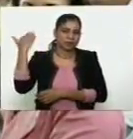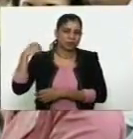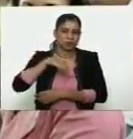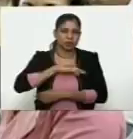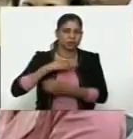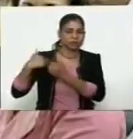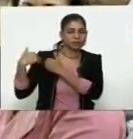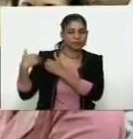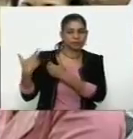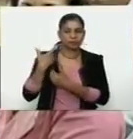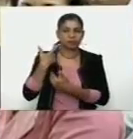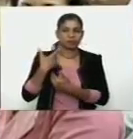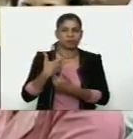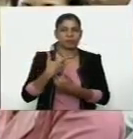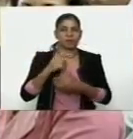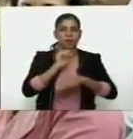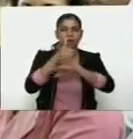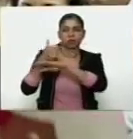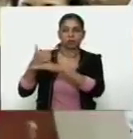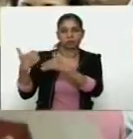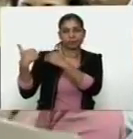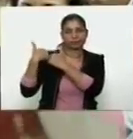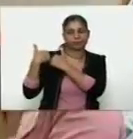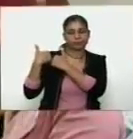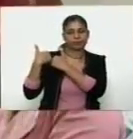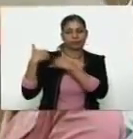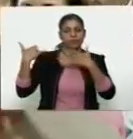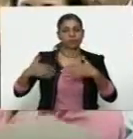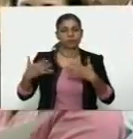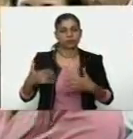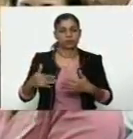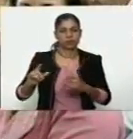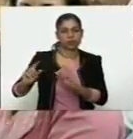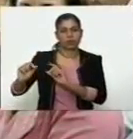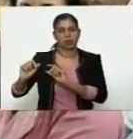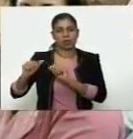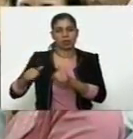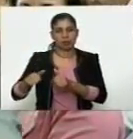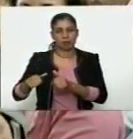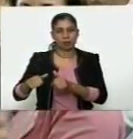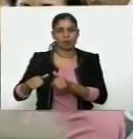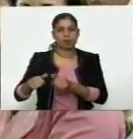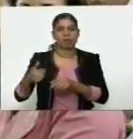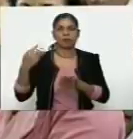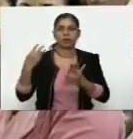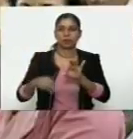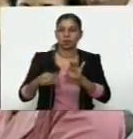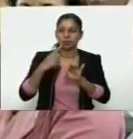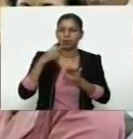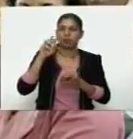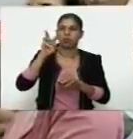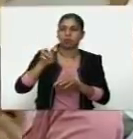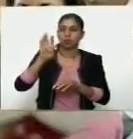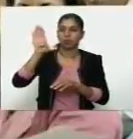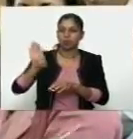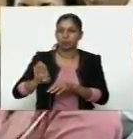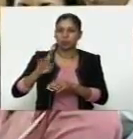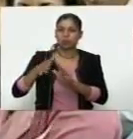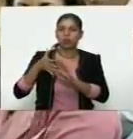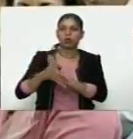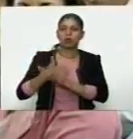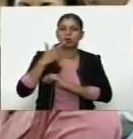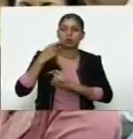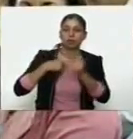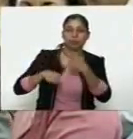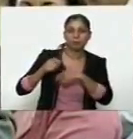responsabilidad encomendada por la Junta Directiva frente a lo que significó el inicio del ICO, de la oferta inicial de moneda, de la fase de preventa,